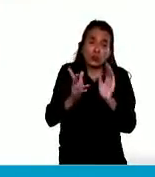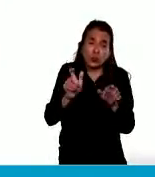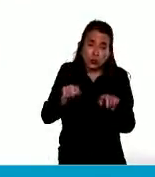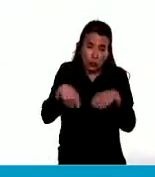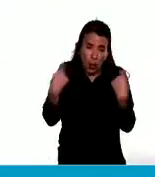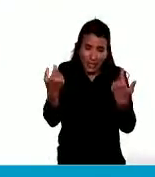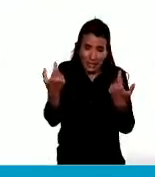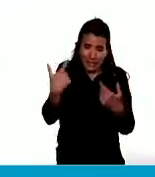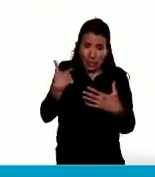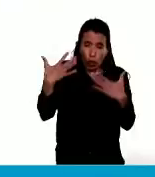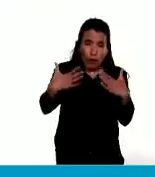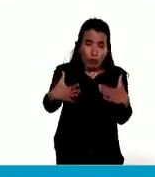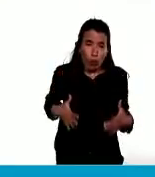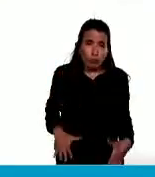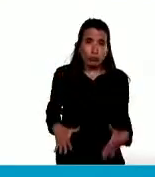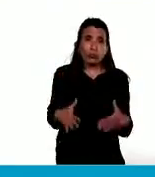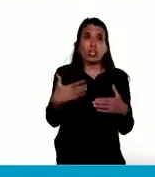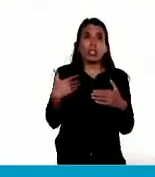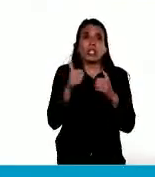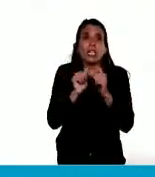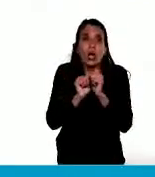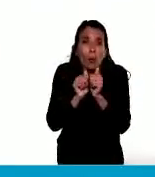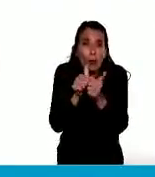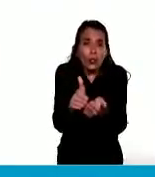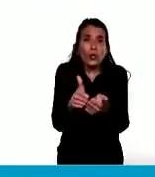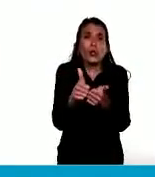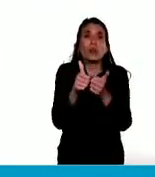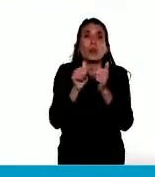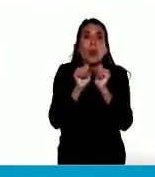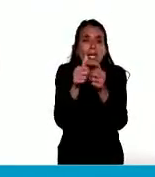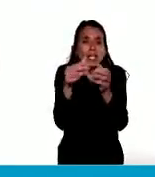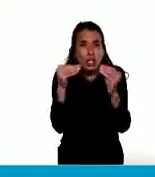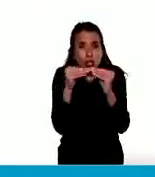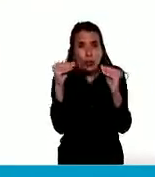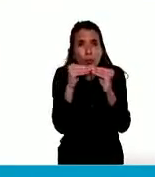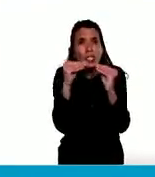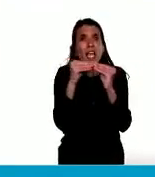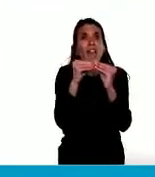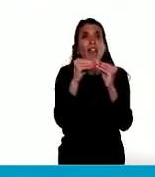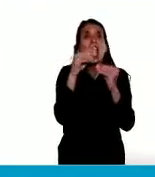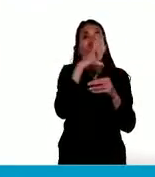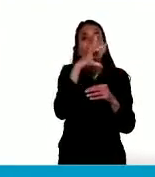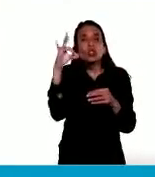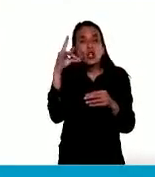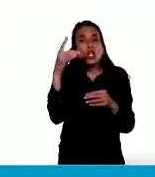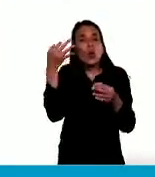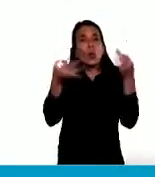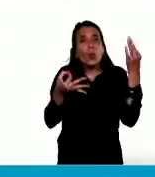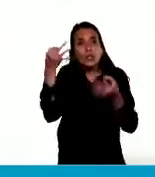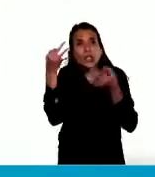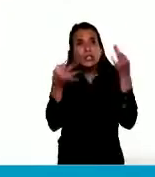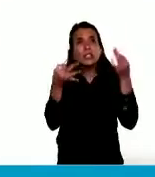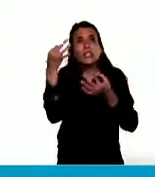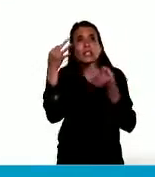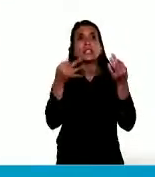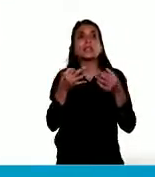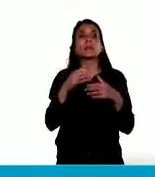cuerpo, las compañeras y compañeros de la Comisión de Justicia por Diana